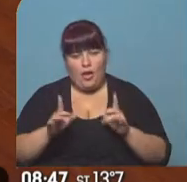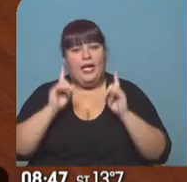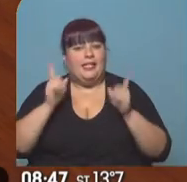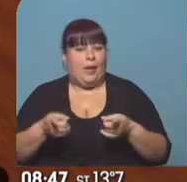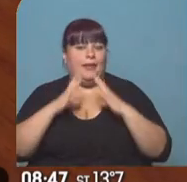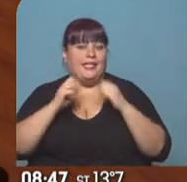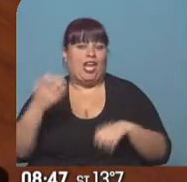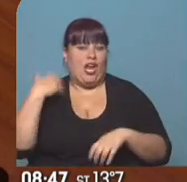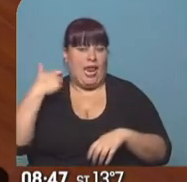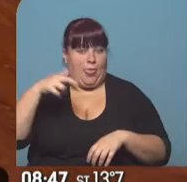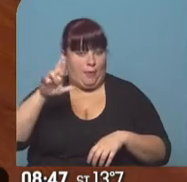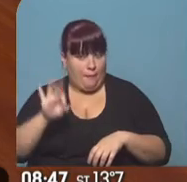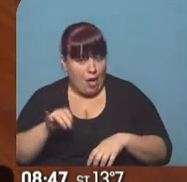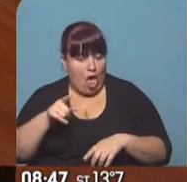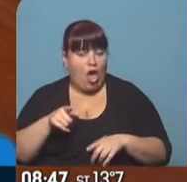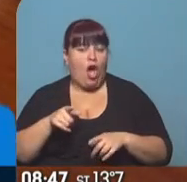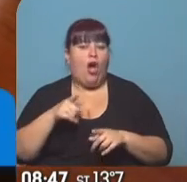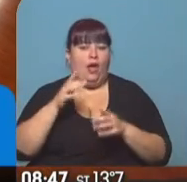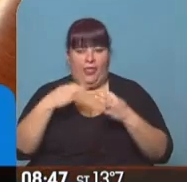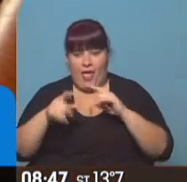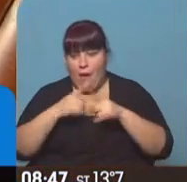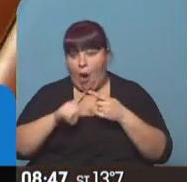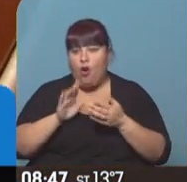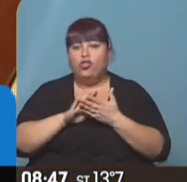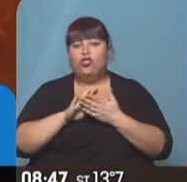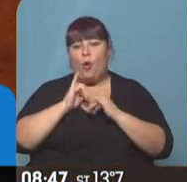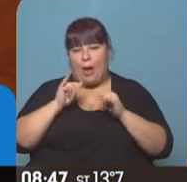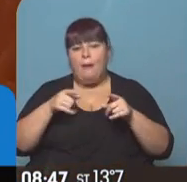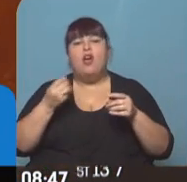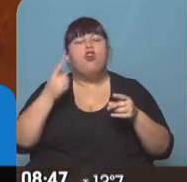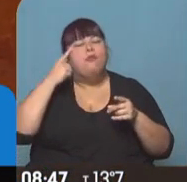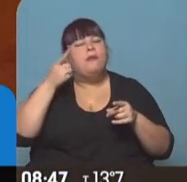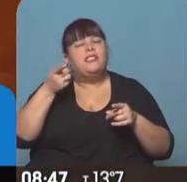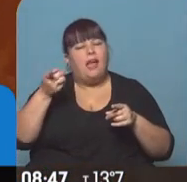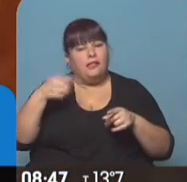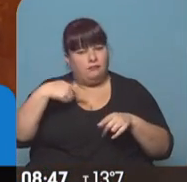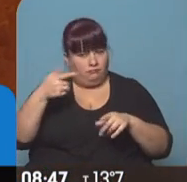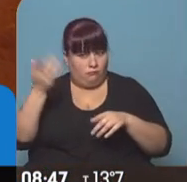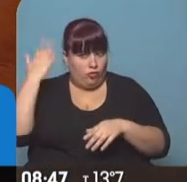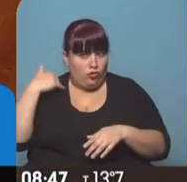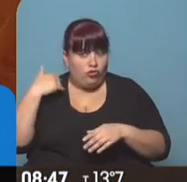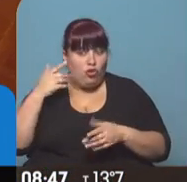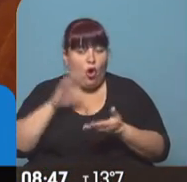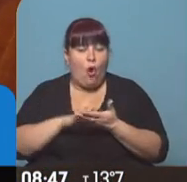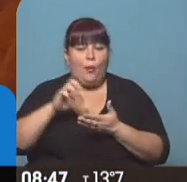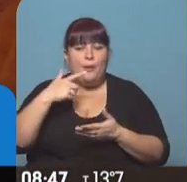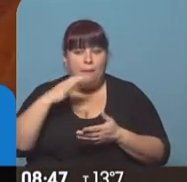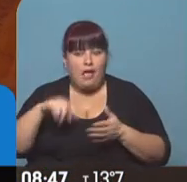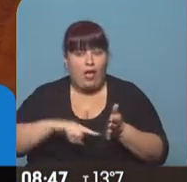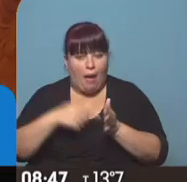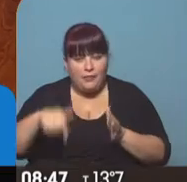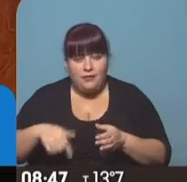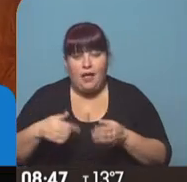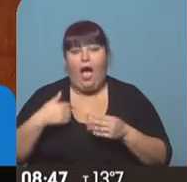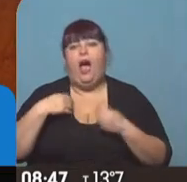secretario general del pro que tienen que coordinar lo que es la campaña como como imaginan después de lo que ocurrió en la ciudad de buenos